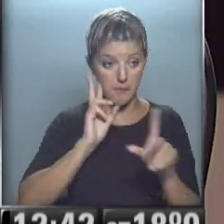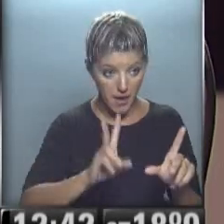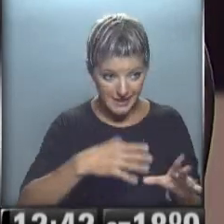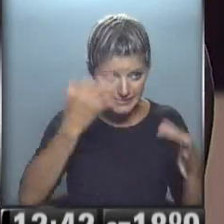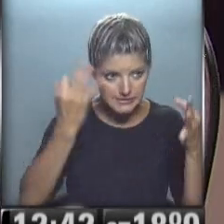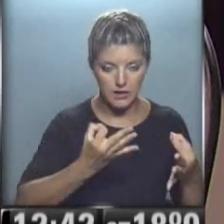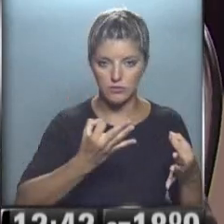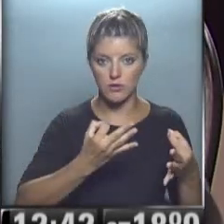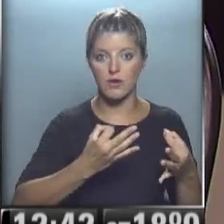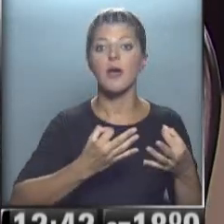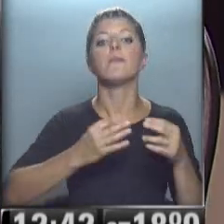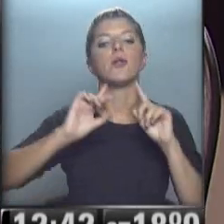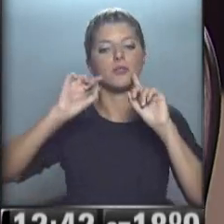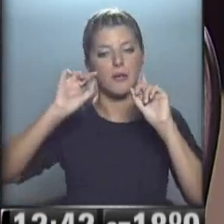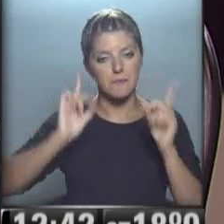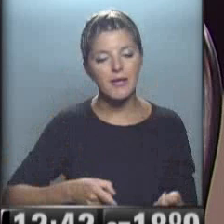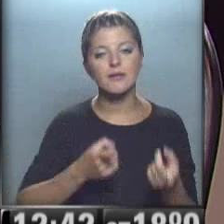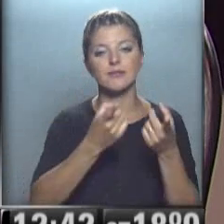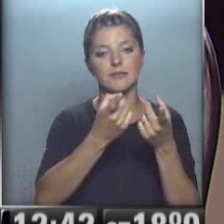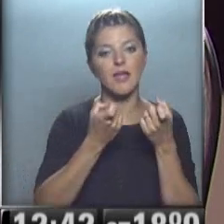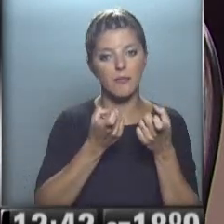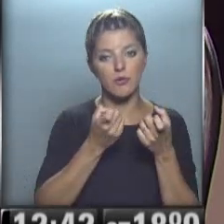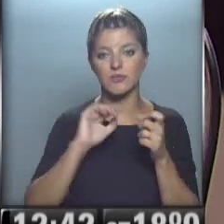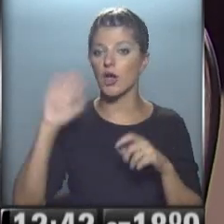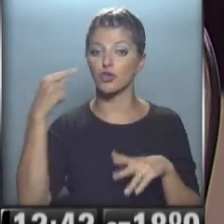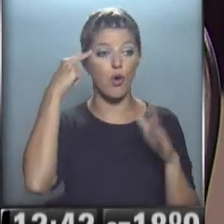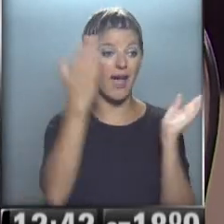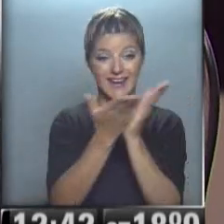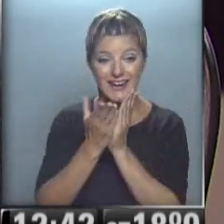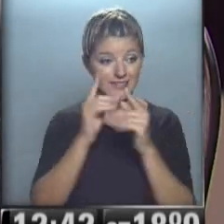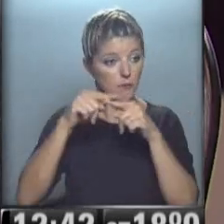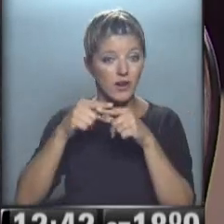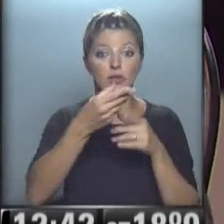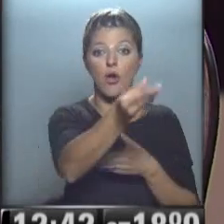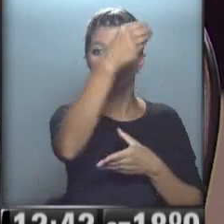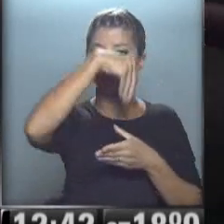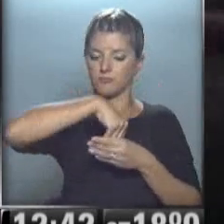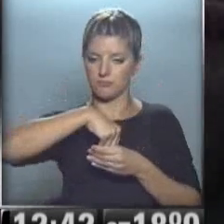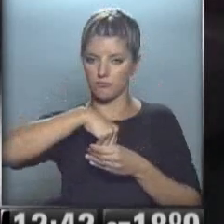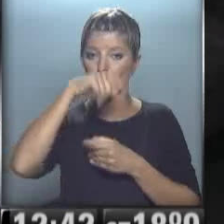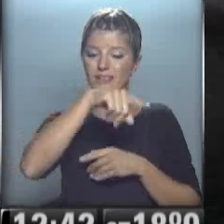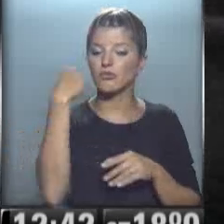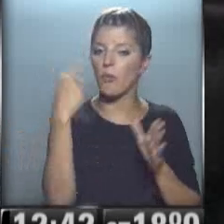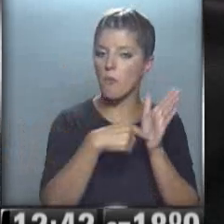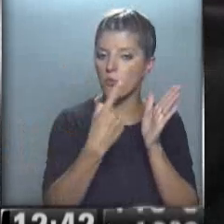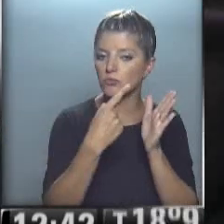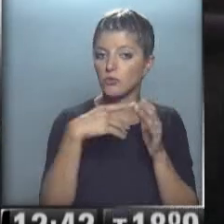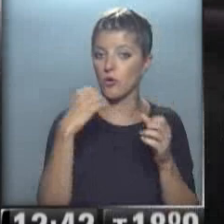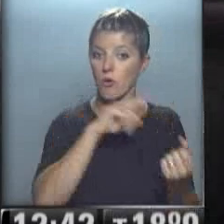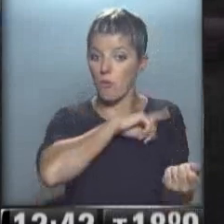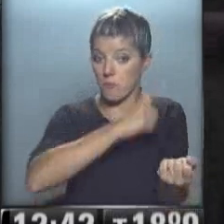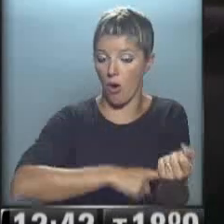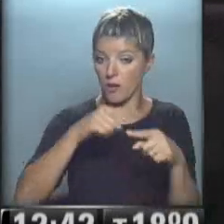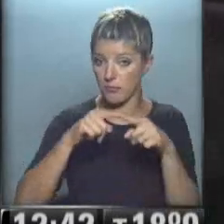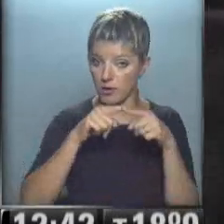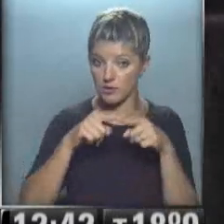y necesariamente debe ser incorporado a todo análisis político porque pasa a ser un factor de poder político del tema de